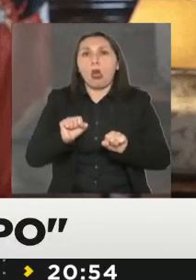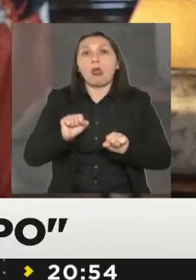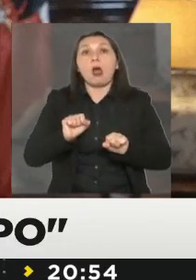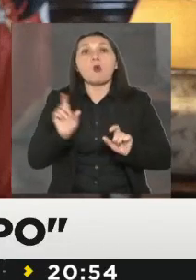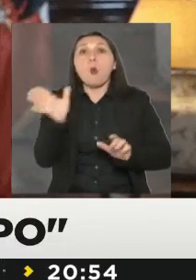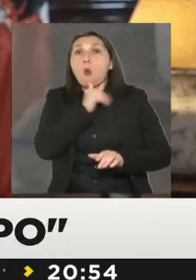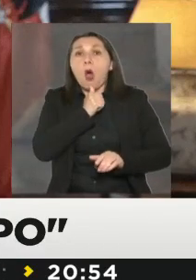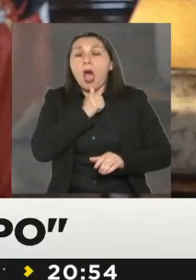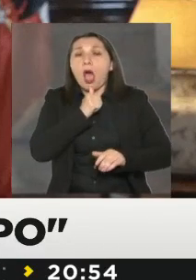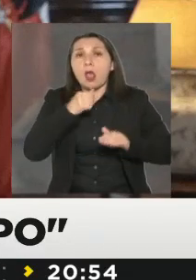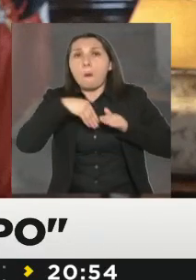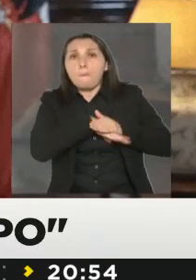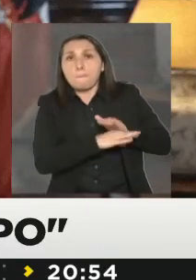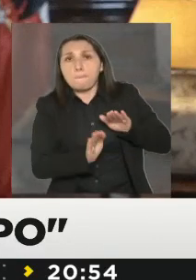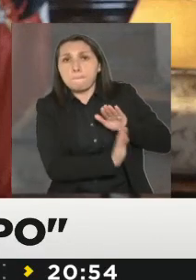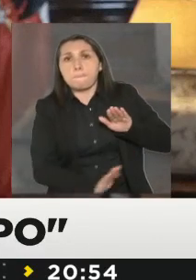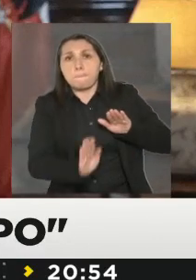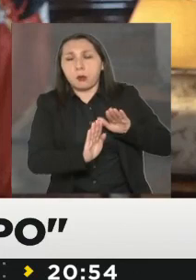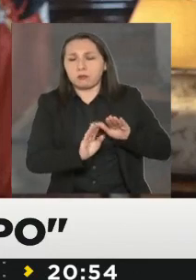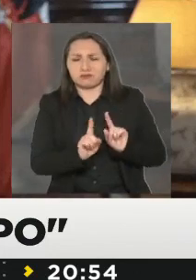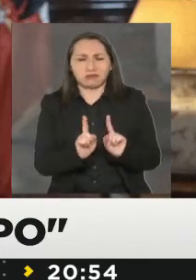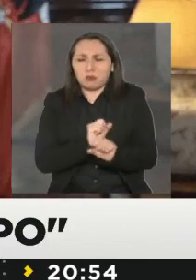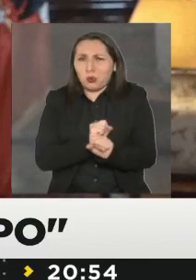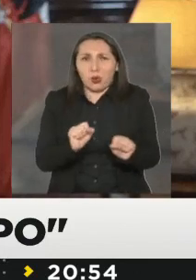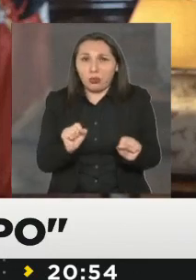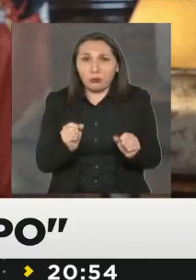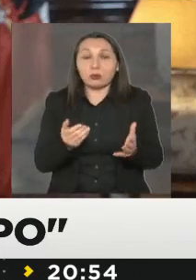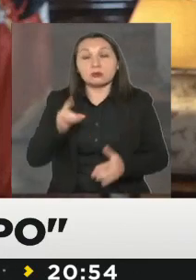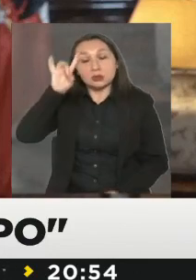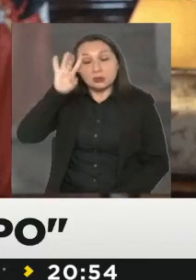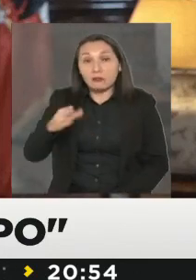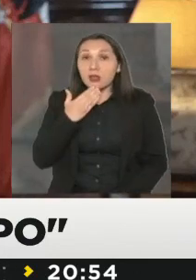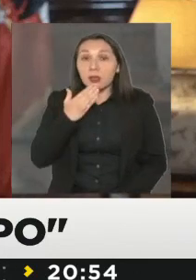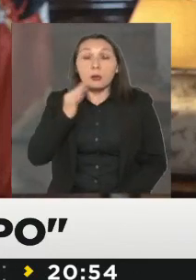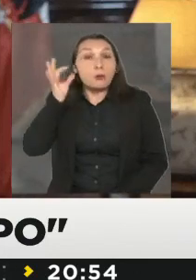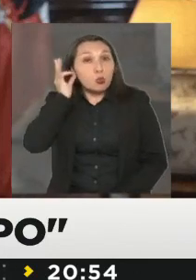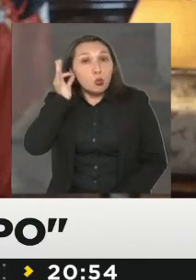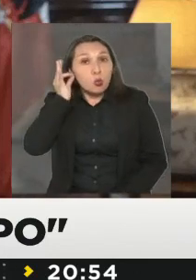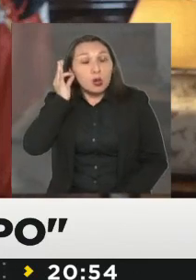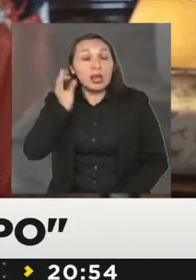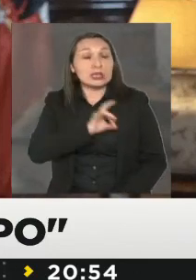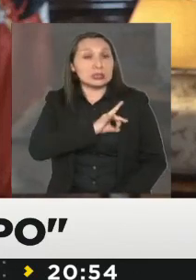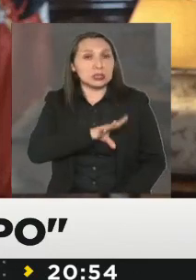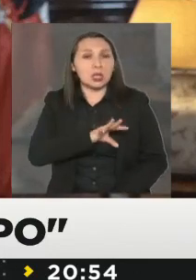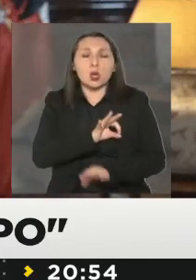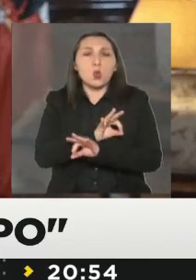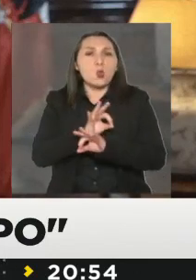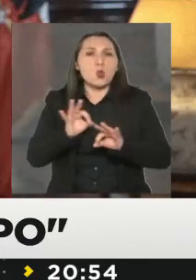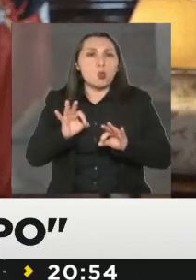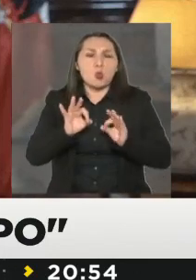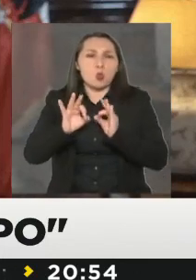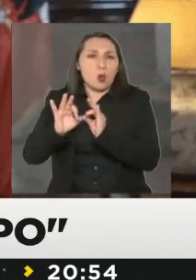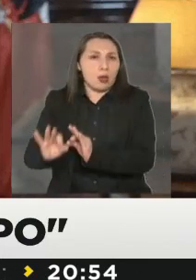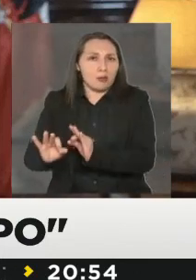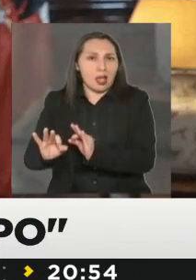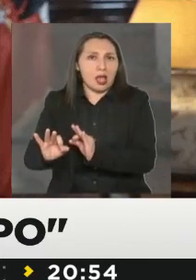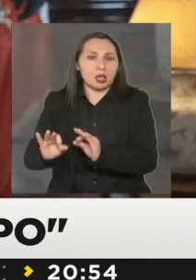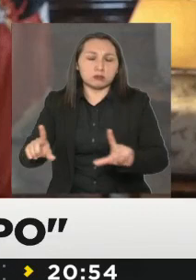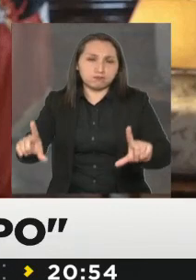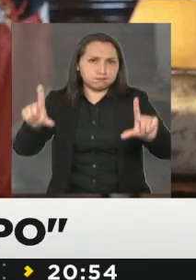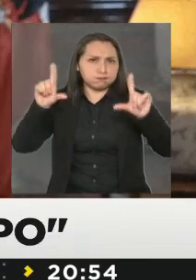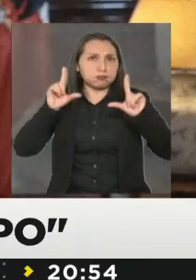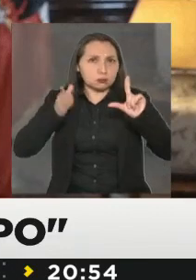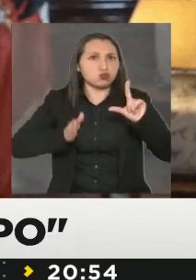negar ni esconder sabemos también que las mujeres de nuestra patria no dejarán nunca más de ser